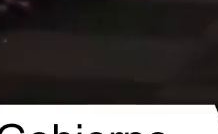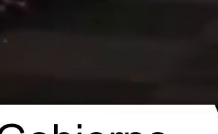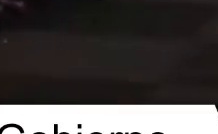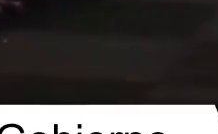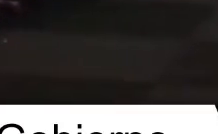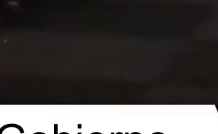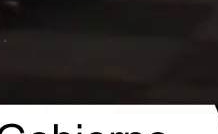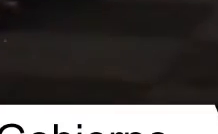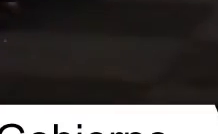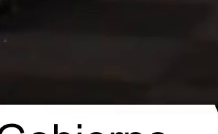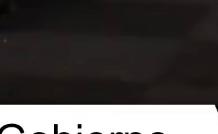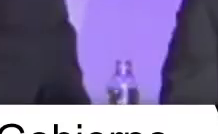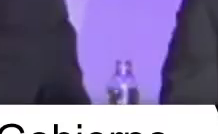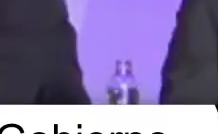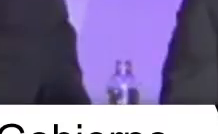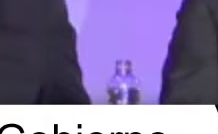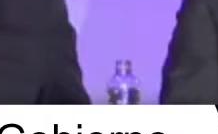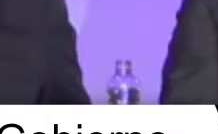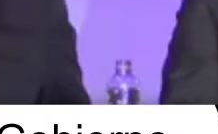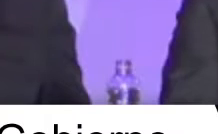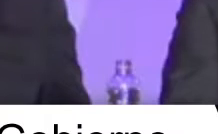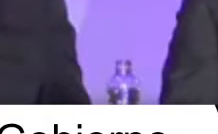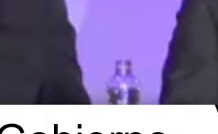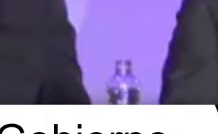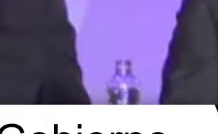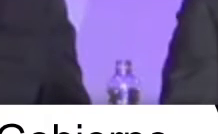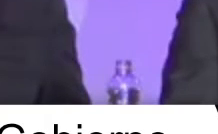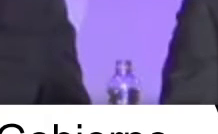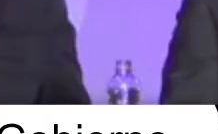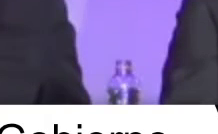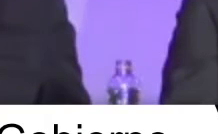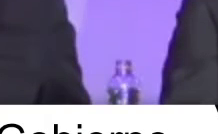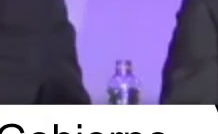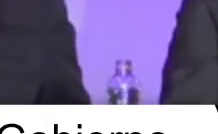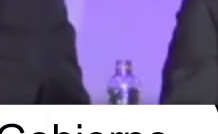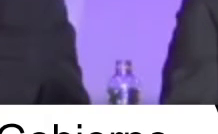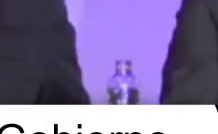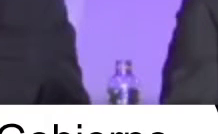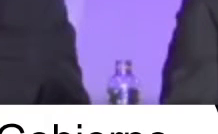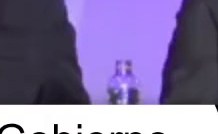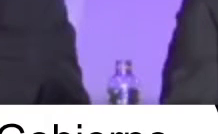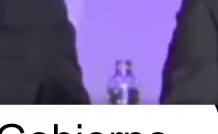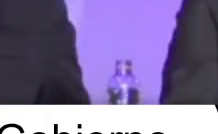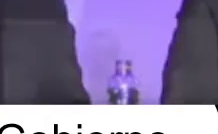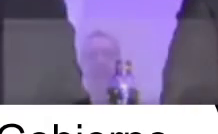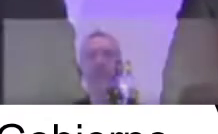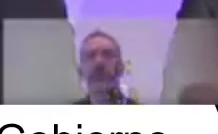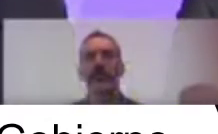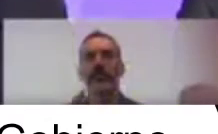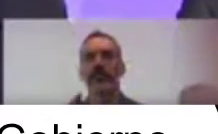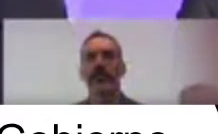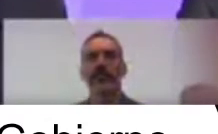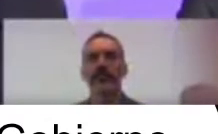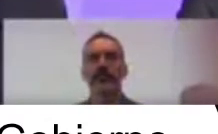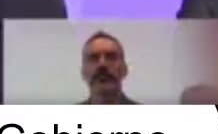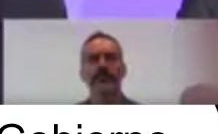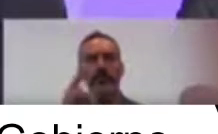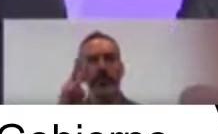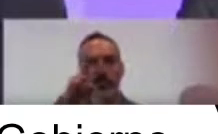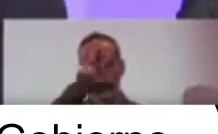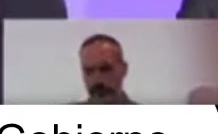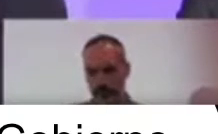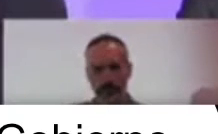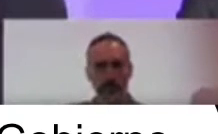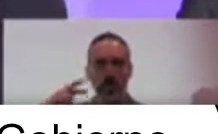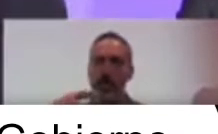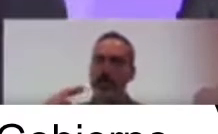Este ha sido un año de buenos resultados. Las acciones están a la vista y al alcance de todas y de todos, como lo observamos en el